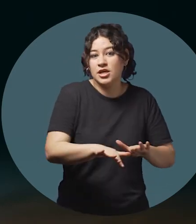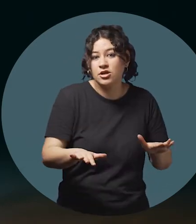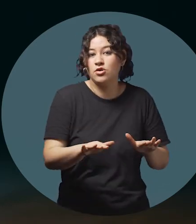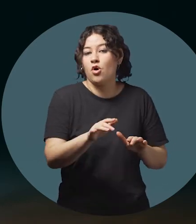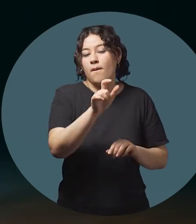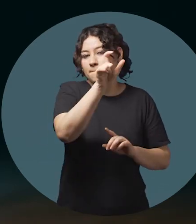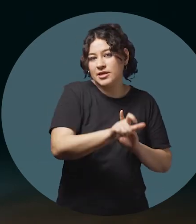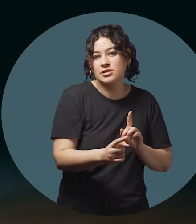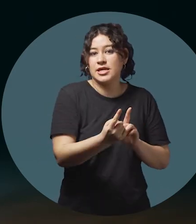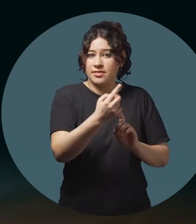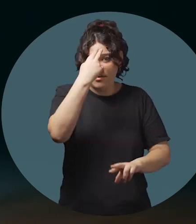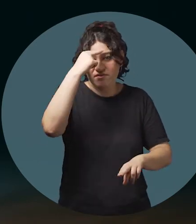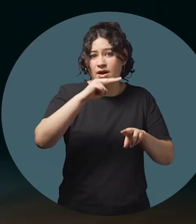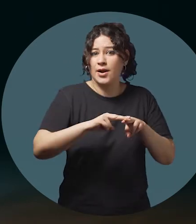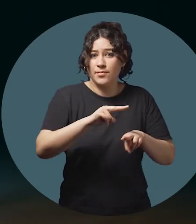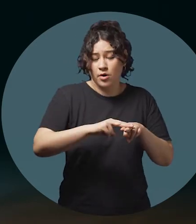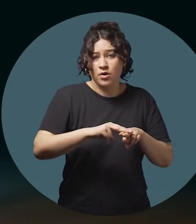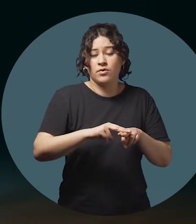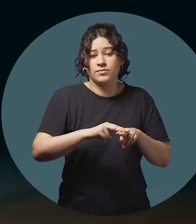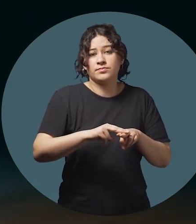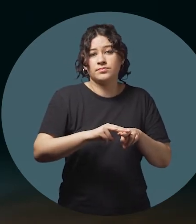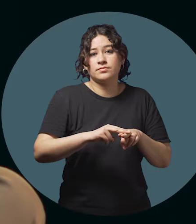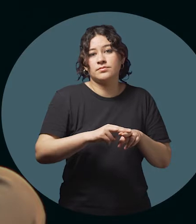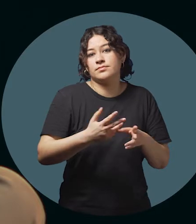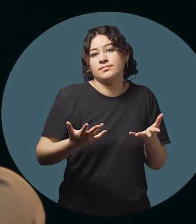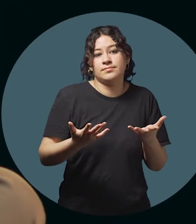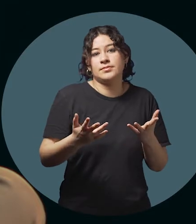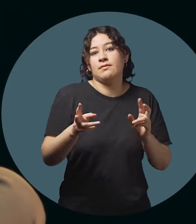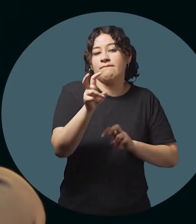chiquilín o el paciente, la persona que está enferma, y